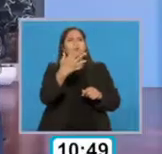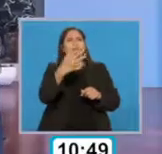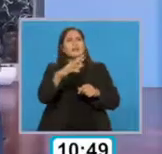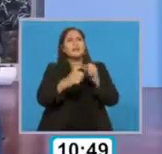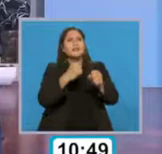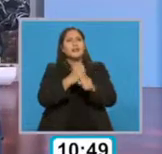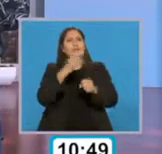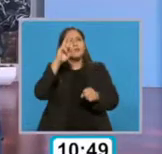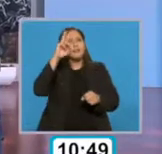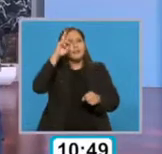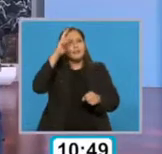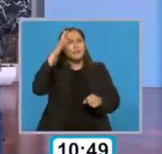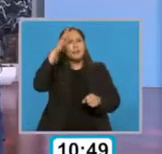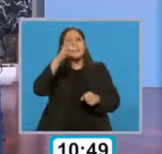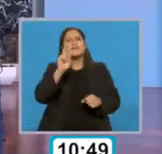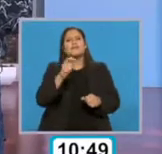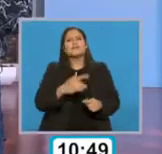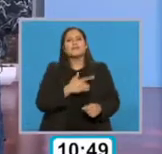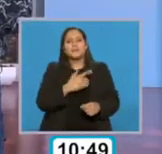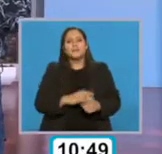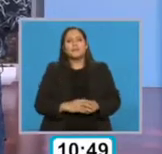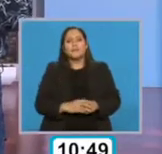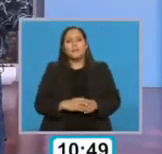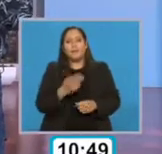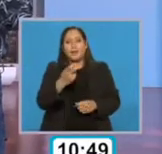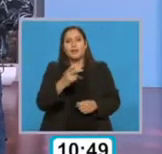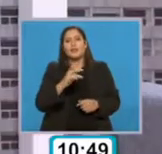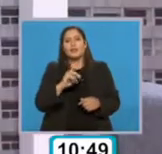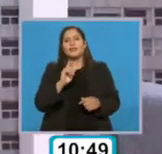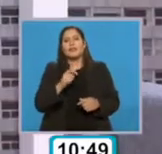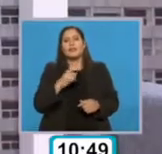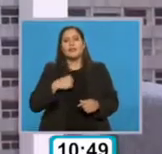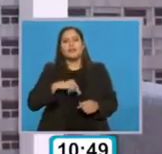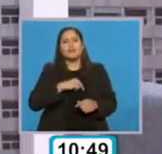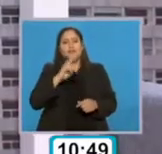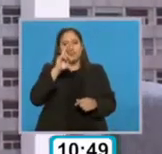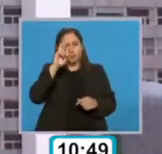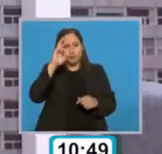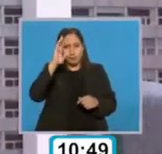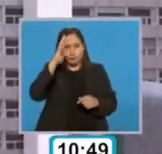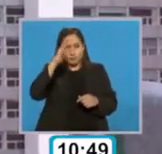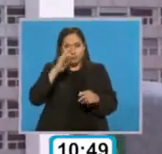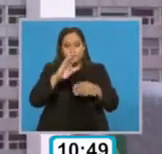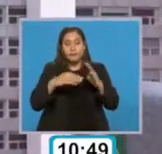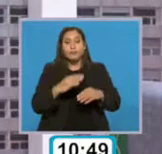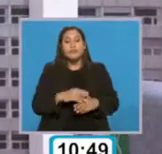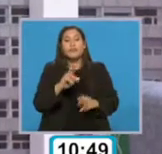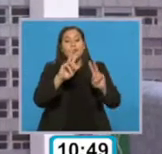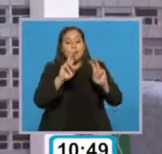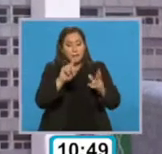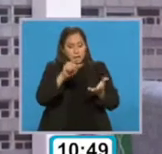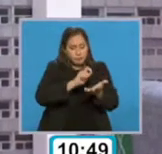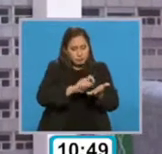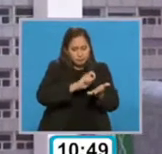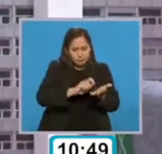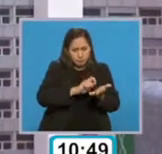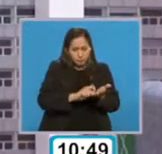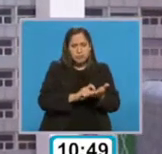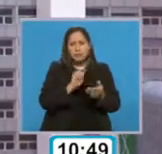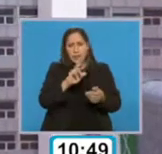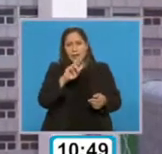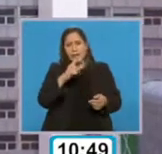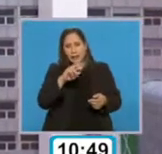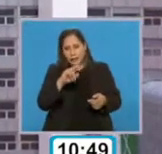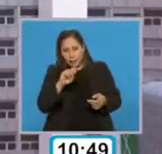te quieres proyectar? Proyectar es On Top of the World. Oye, Exactamente. y son temas que tú también compones. Exacto. Es